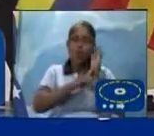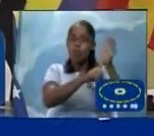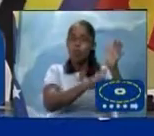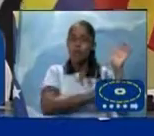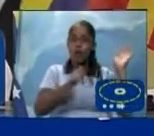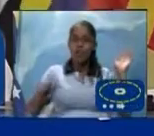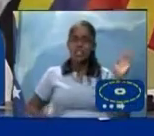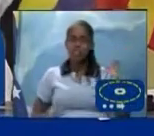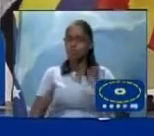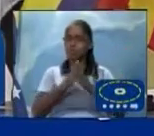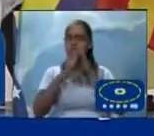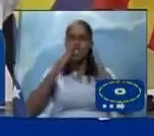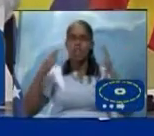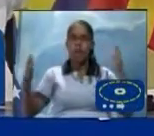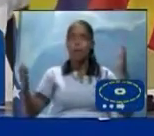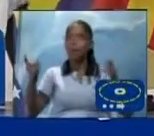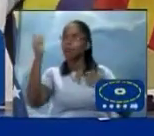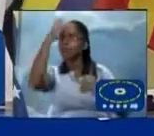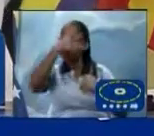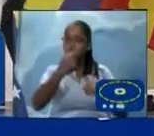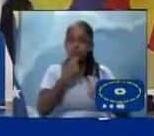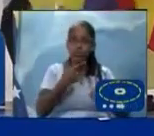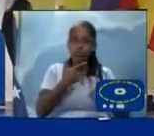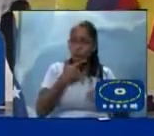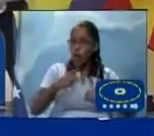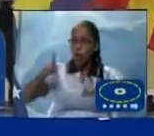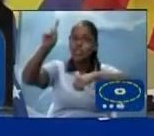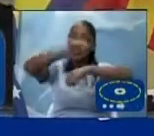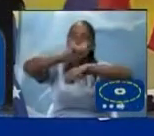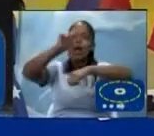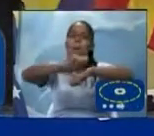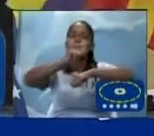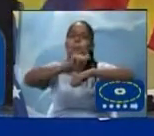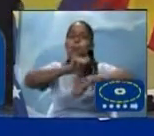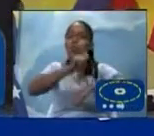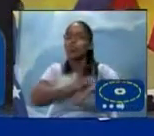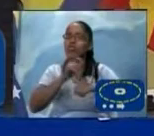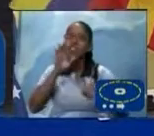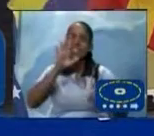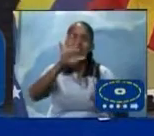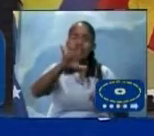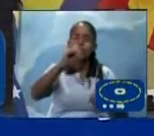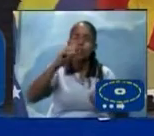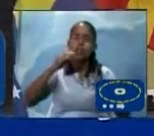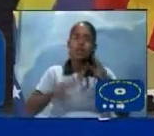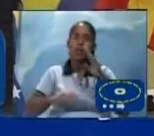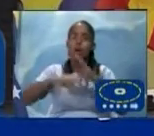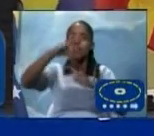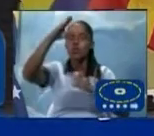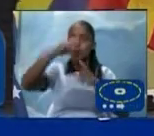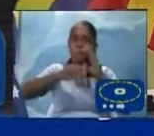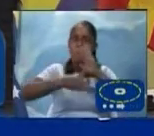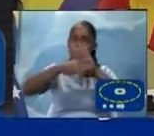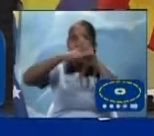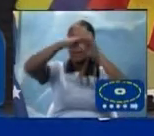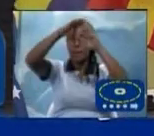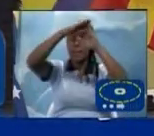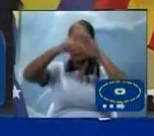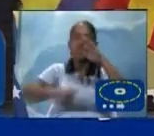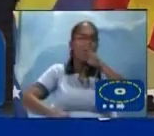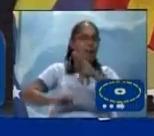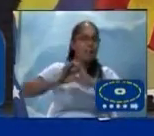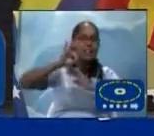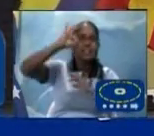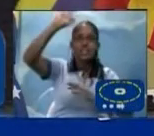Señor el tremendo templo, ese tremendo templo de 54 metros de